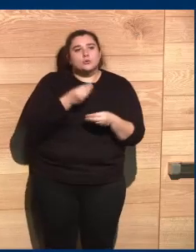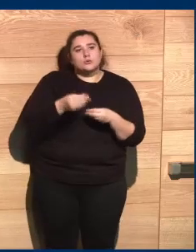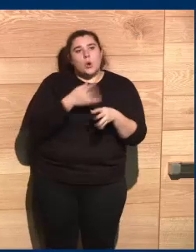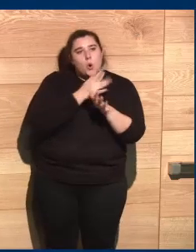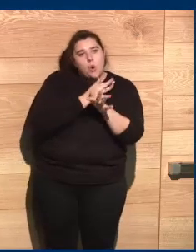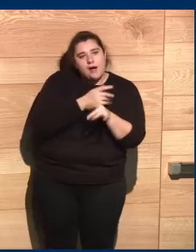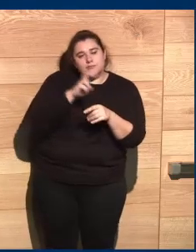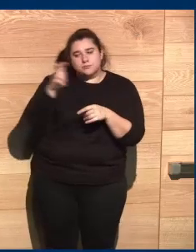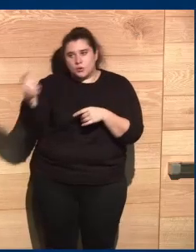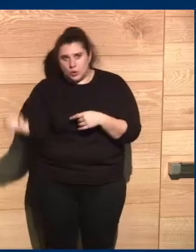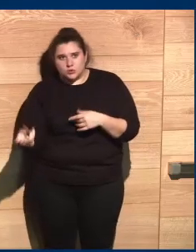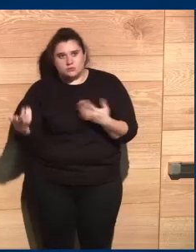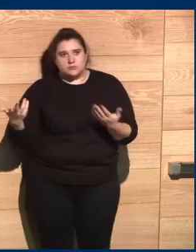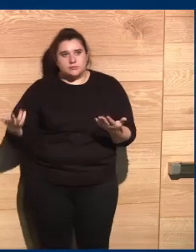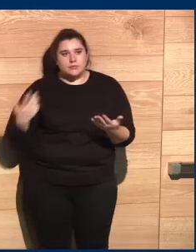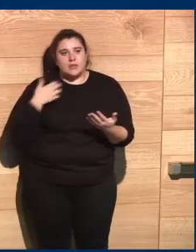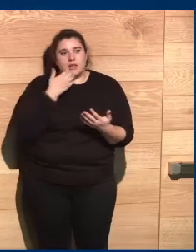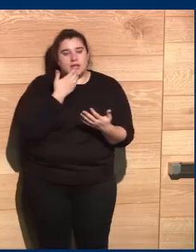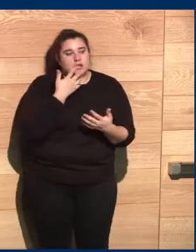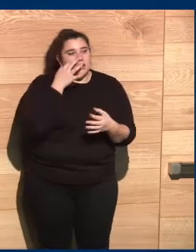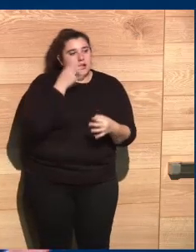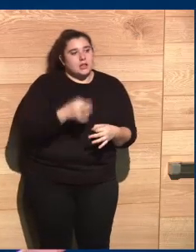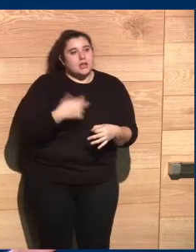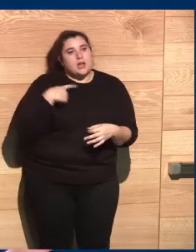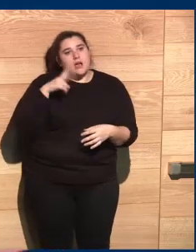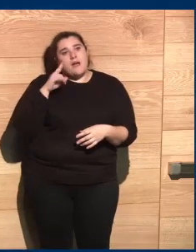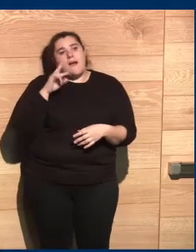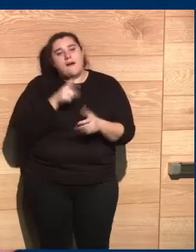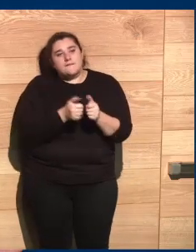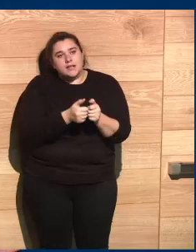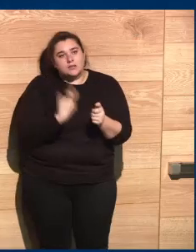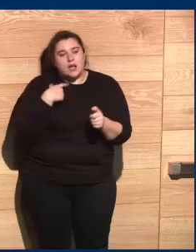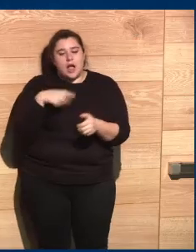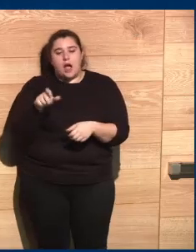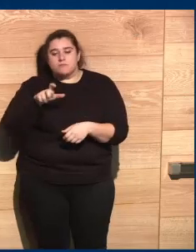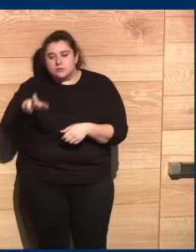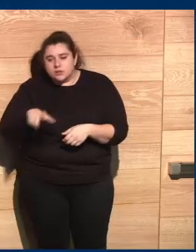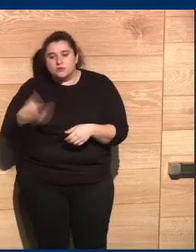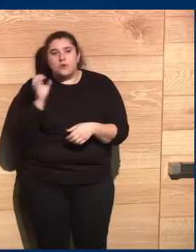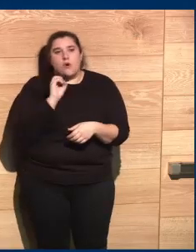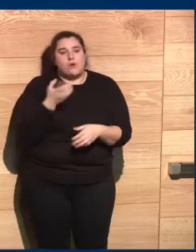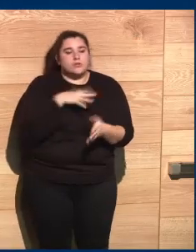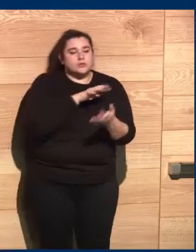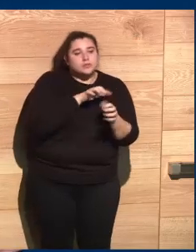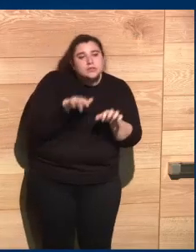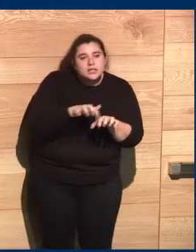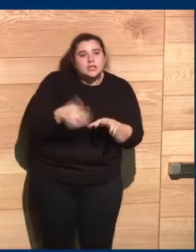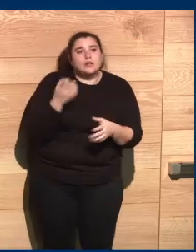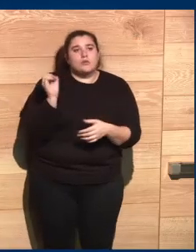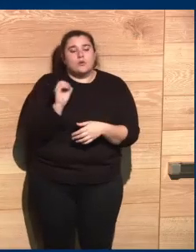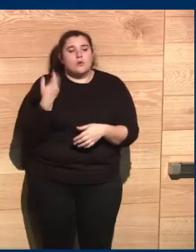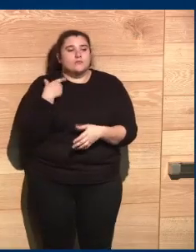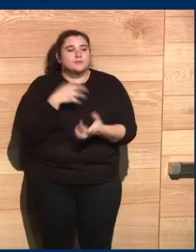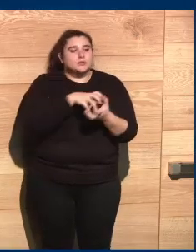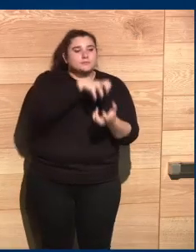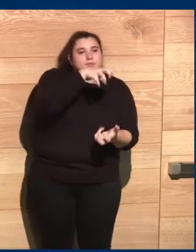exclusivamente juegos, si el visor de realidad virtual se convierte en un ratón o en un teclado o en un altavoz